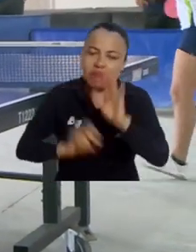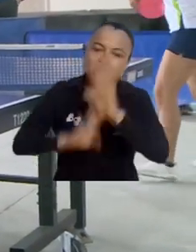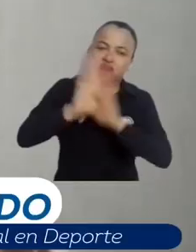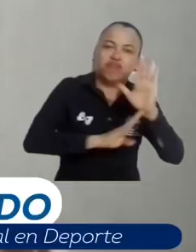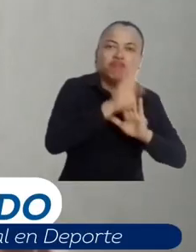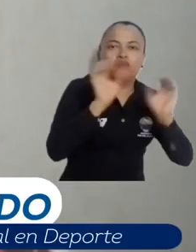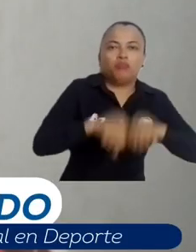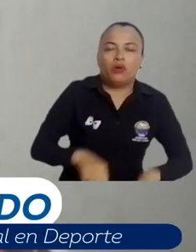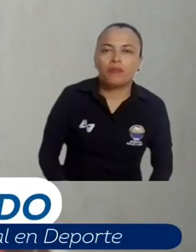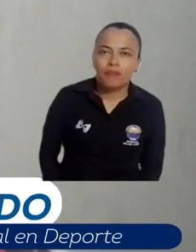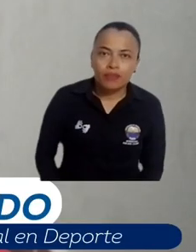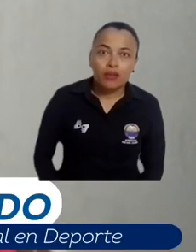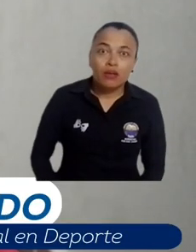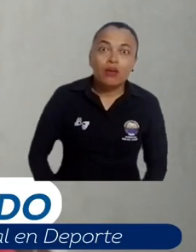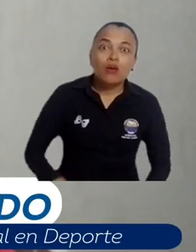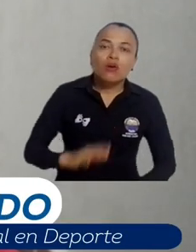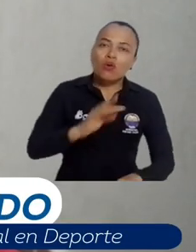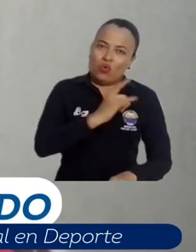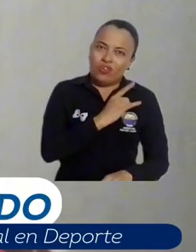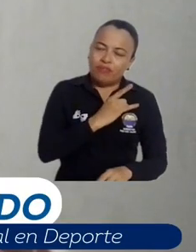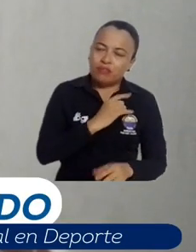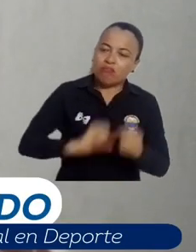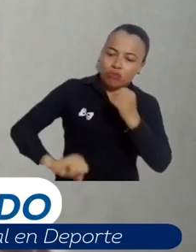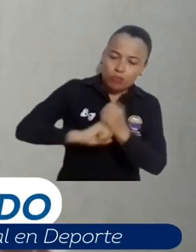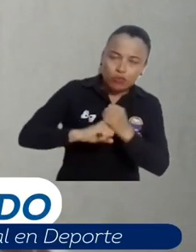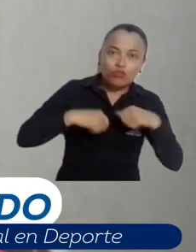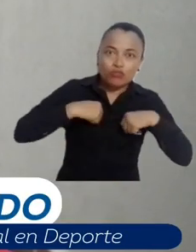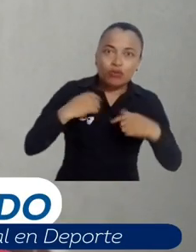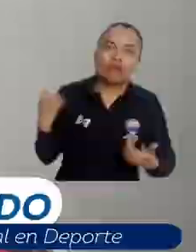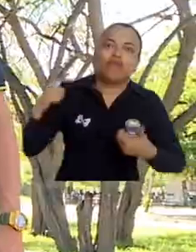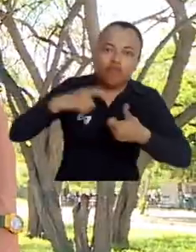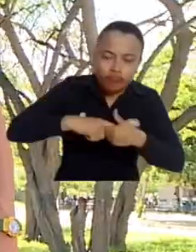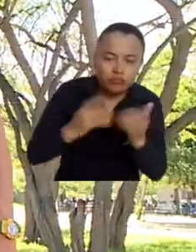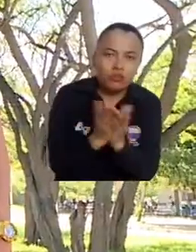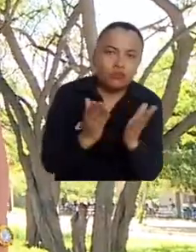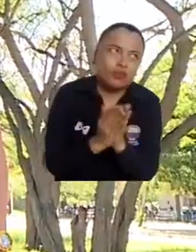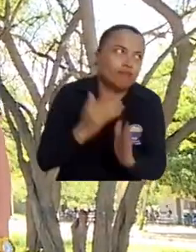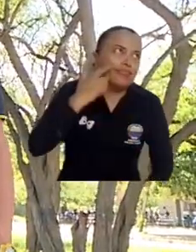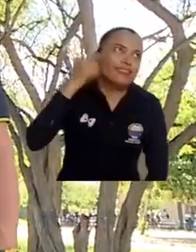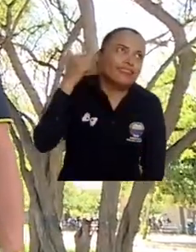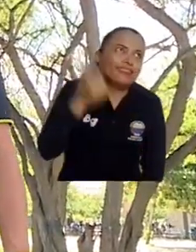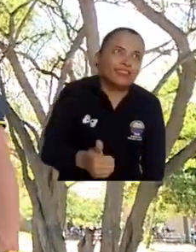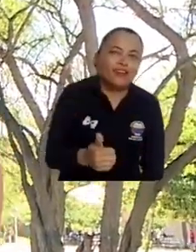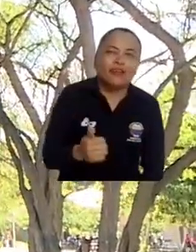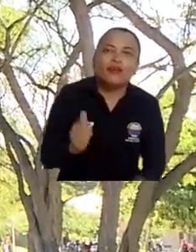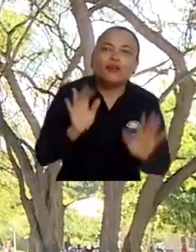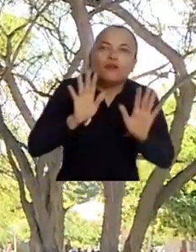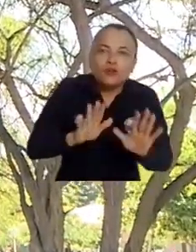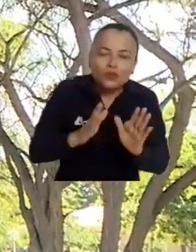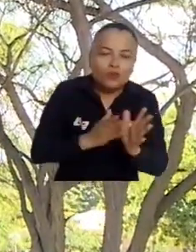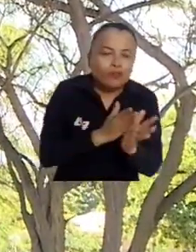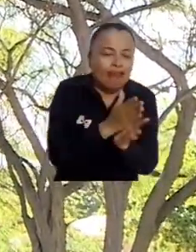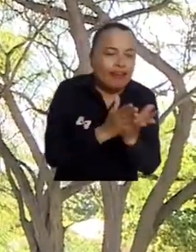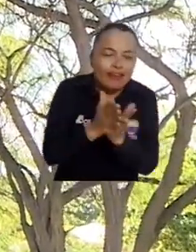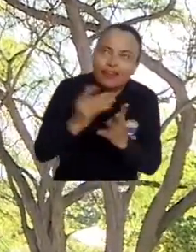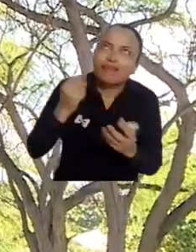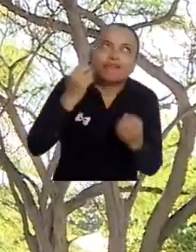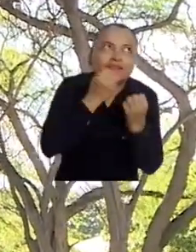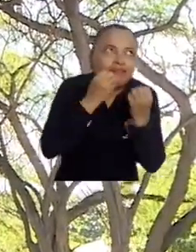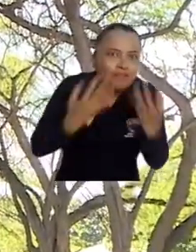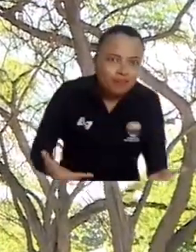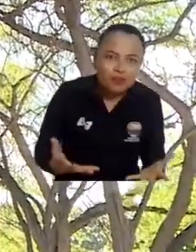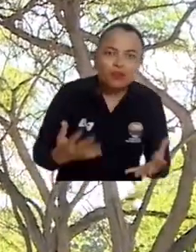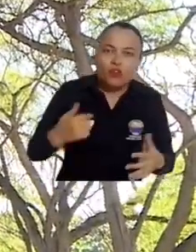académicamente la universidad me dio la oportunidad de estudiar espectacular ha sido una carrera